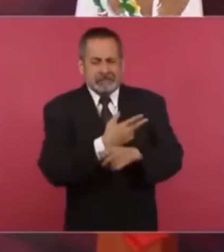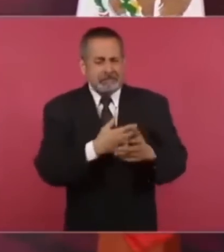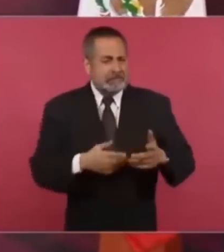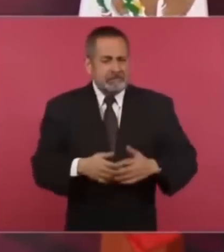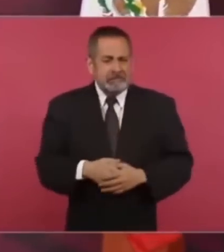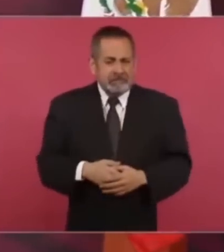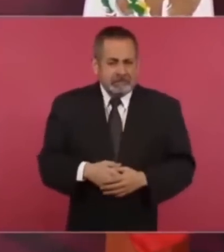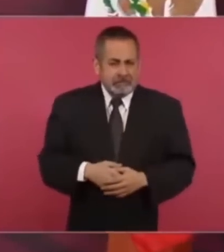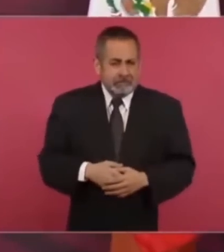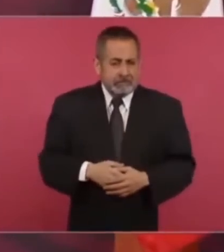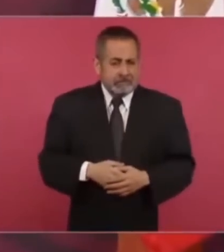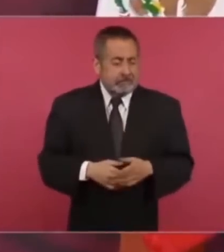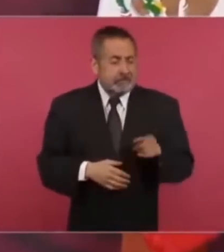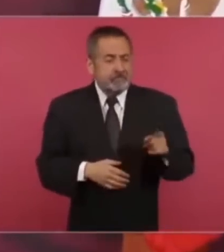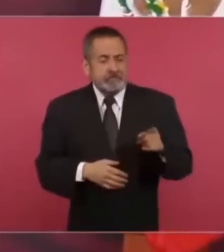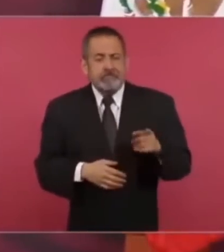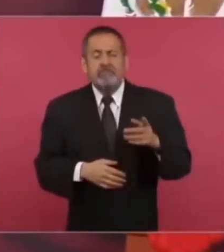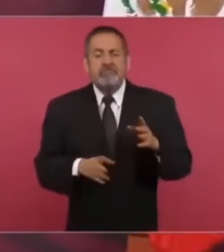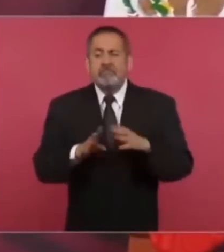Eso se va a resolver